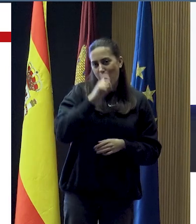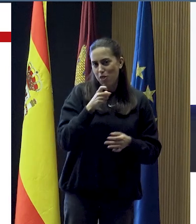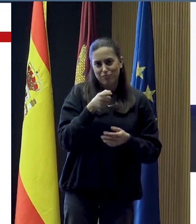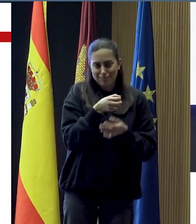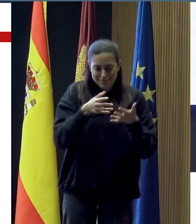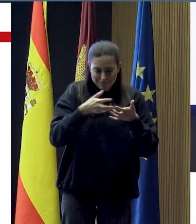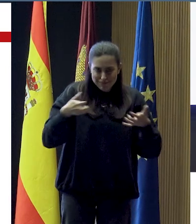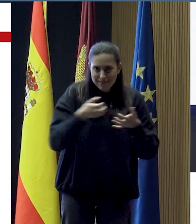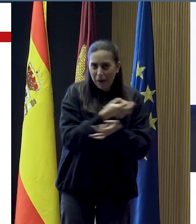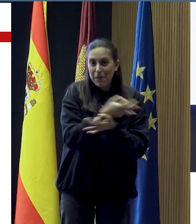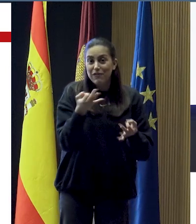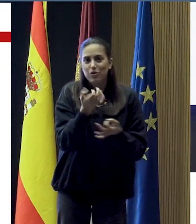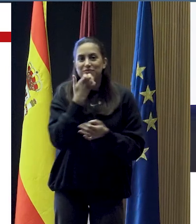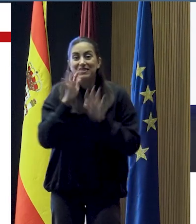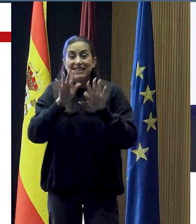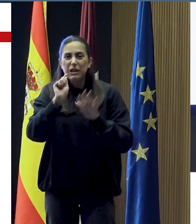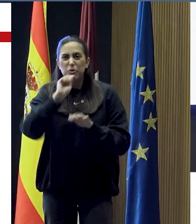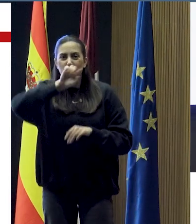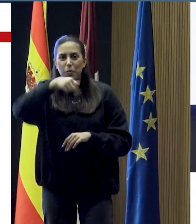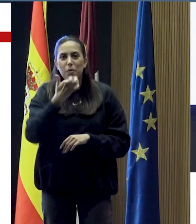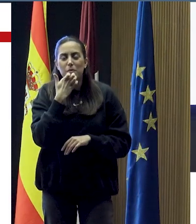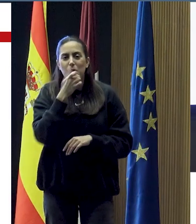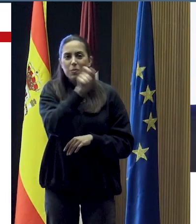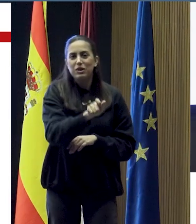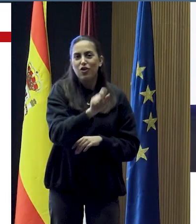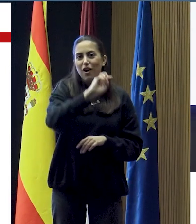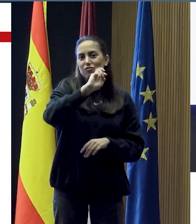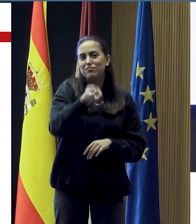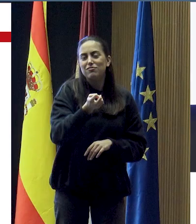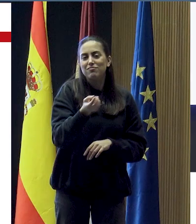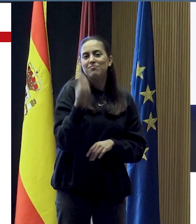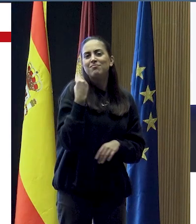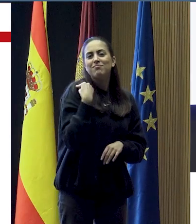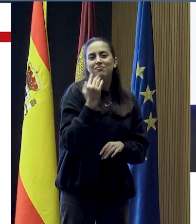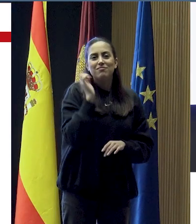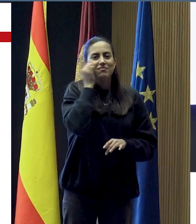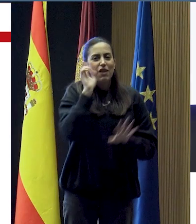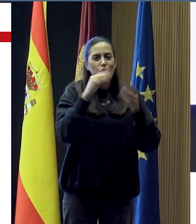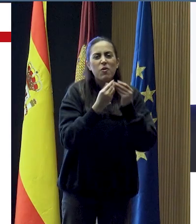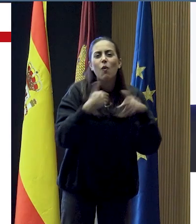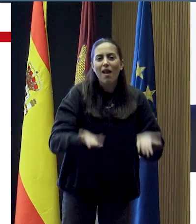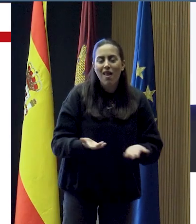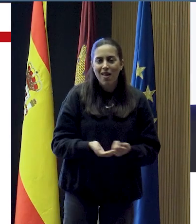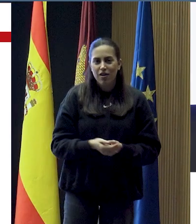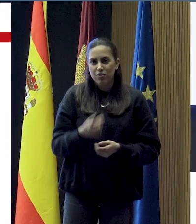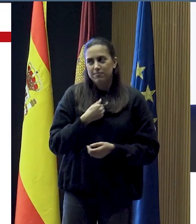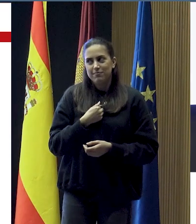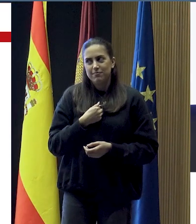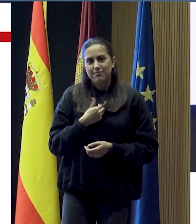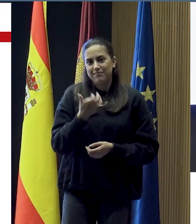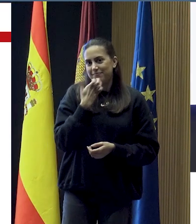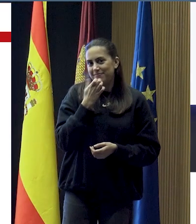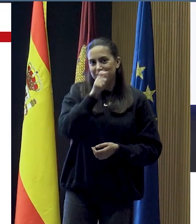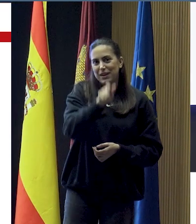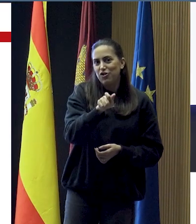perfecto. Pero si 10 minutos después nos pregunta por el número de teléfono que nos acaban de dar, ese número de teléfono, salvo que nos haya enamorado la